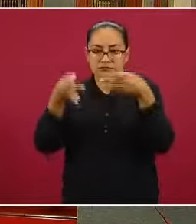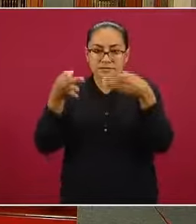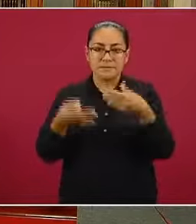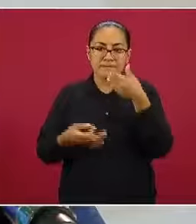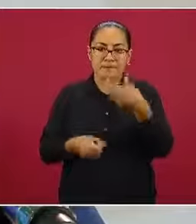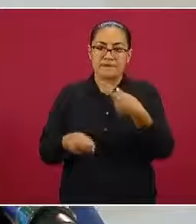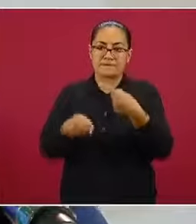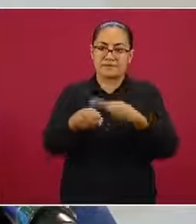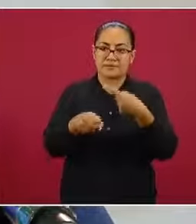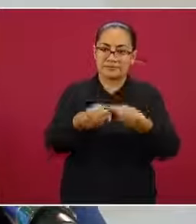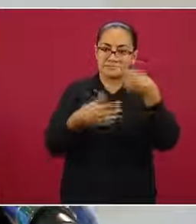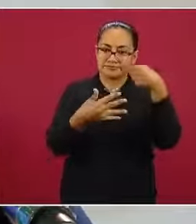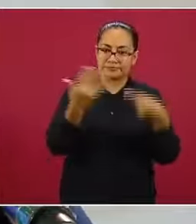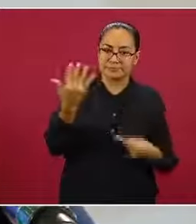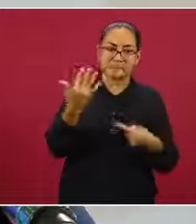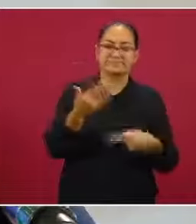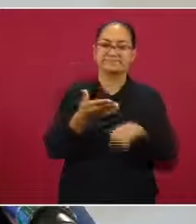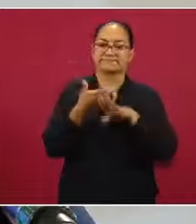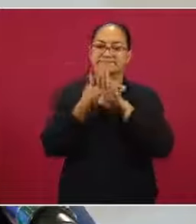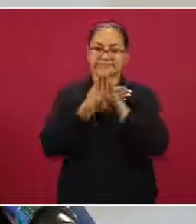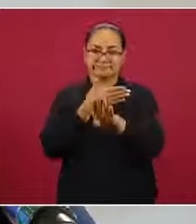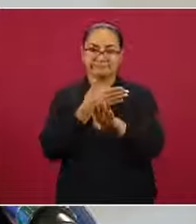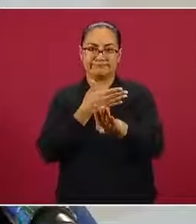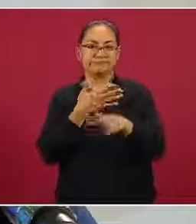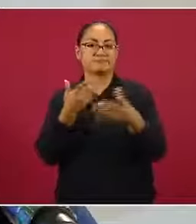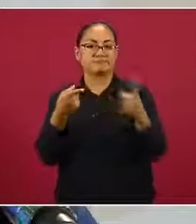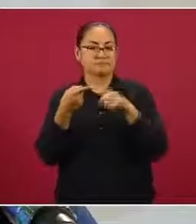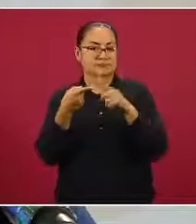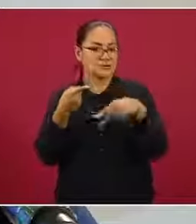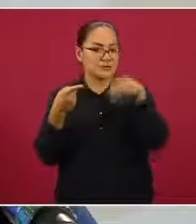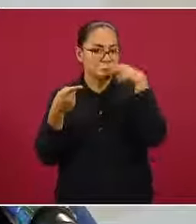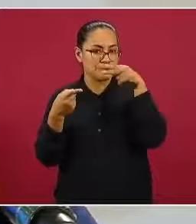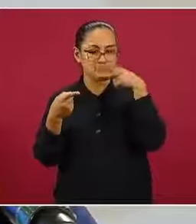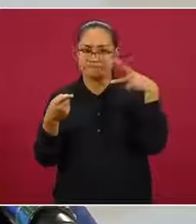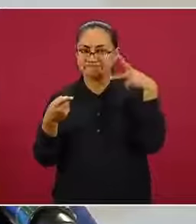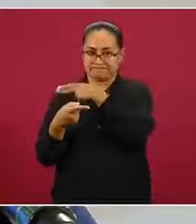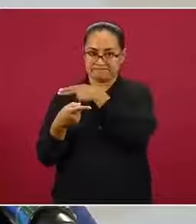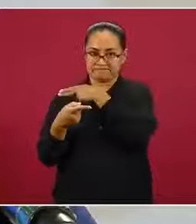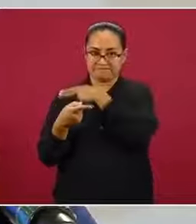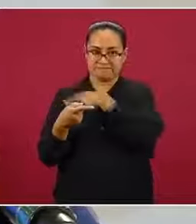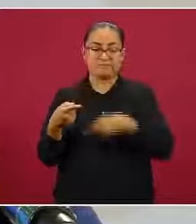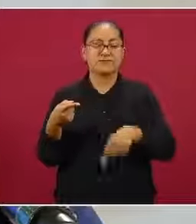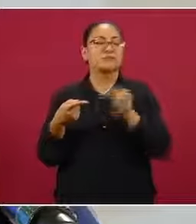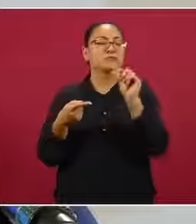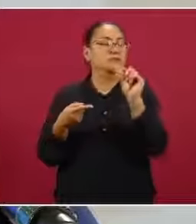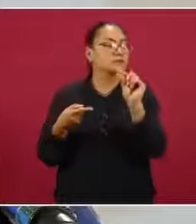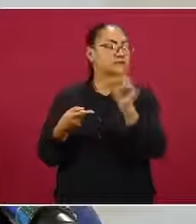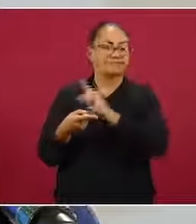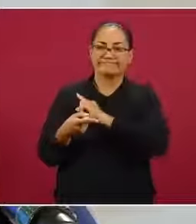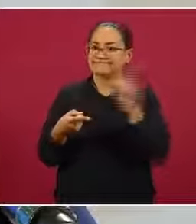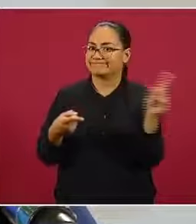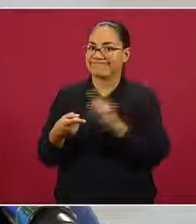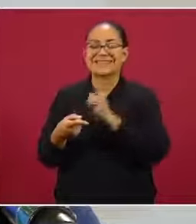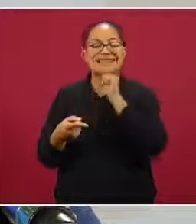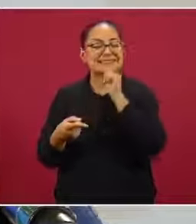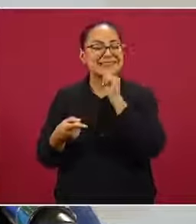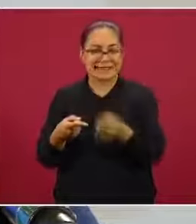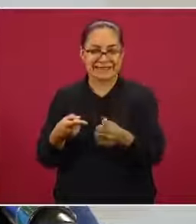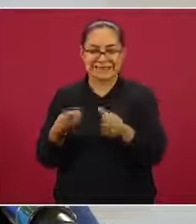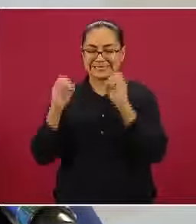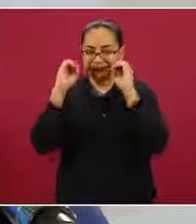enfermedades no transmisibles. No tabaco. No consumir un poco de tabaco. No consumir nada de